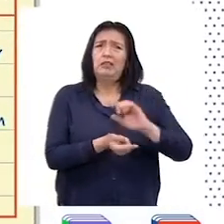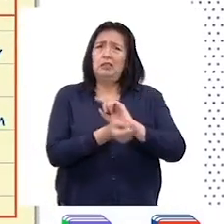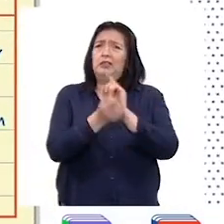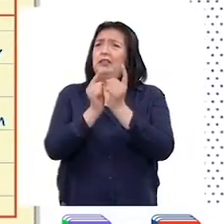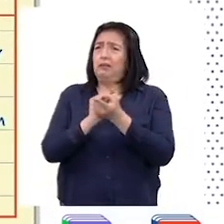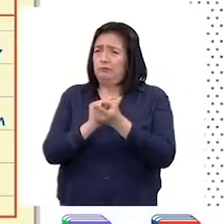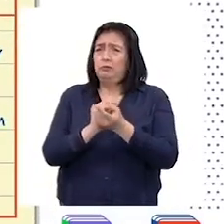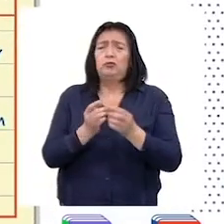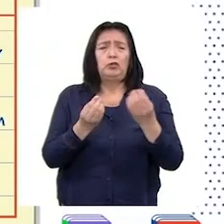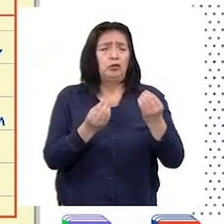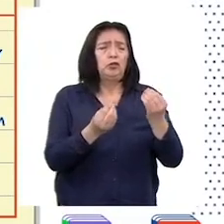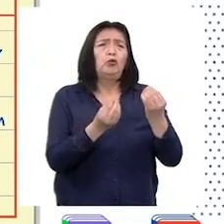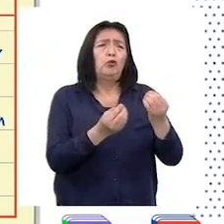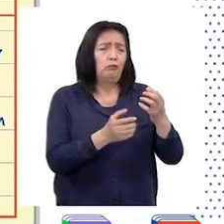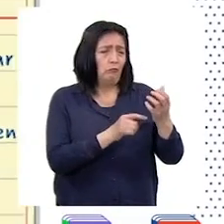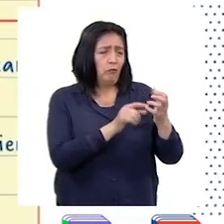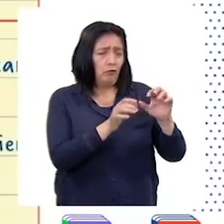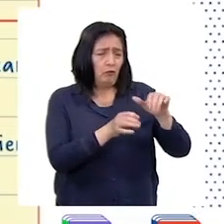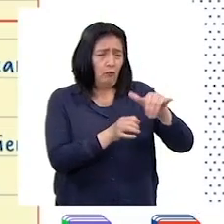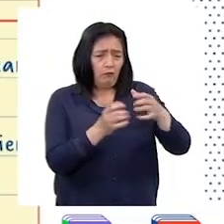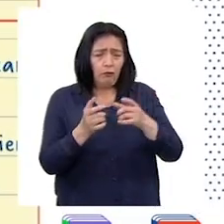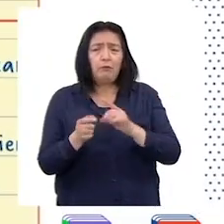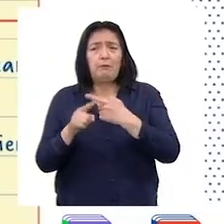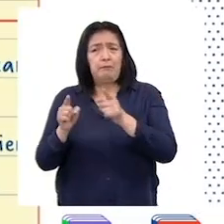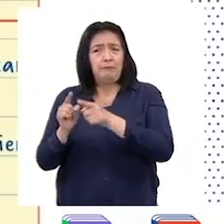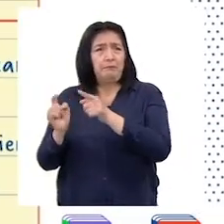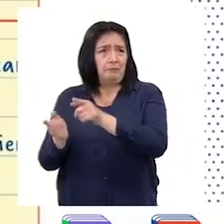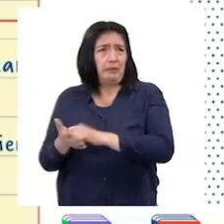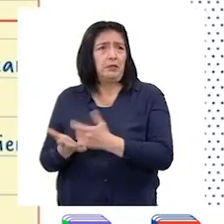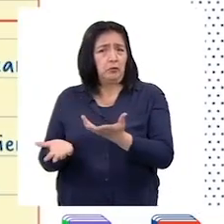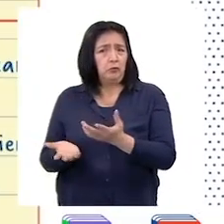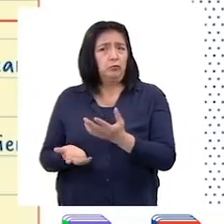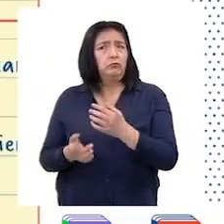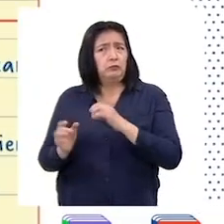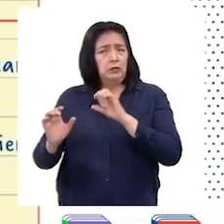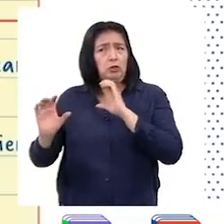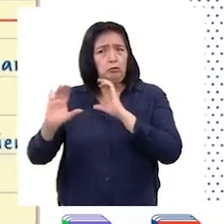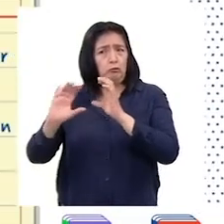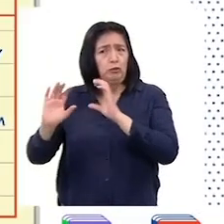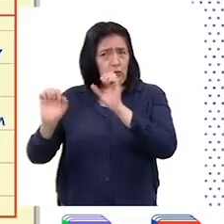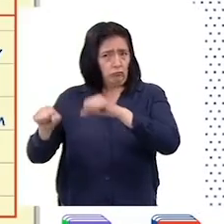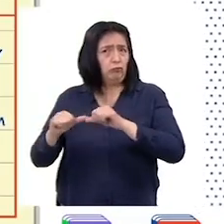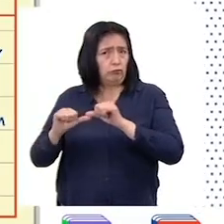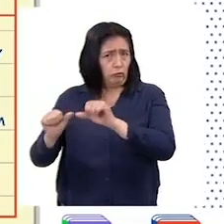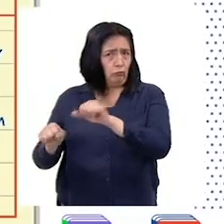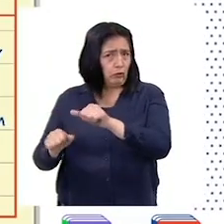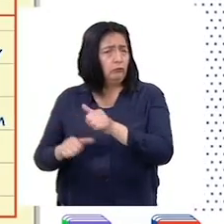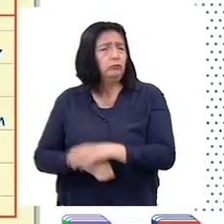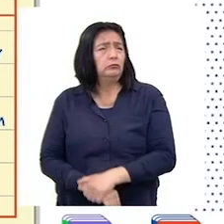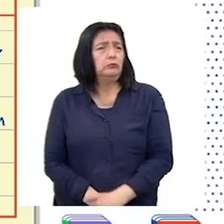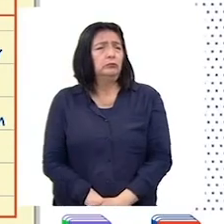cambios en sus formas y funcionamiento, pero su función de servir para comunicarnos se mantiene.